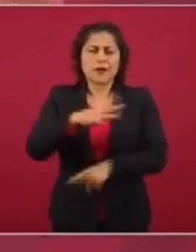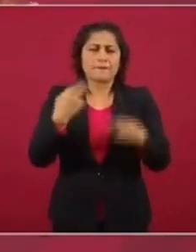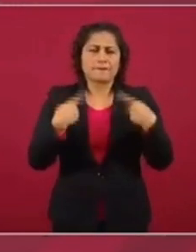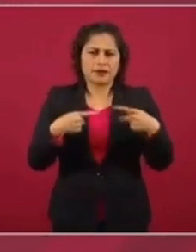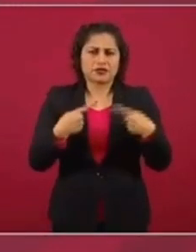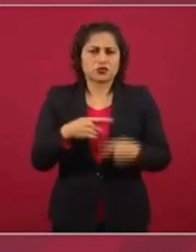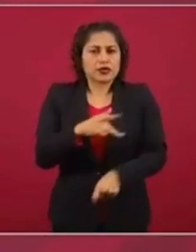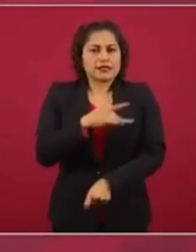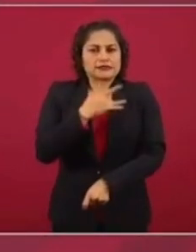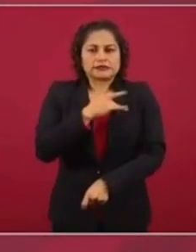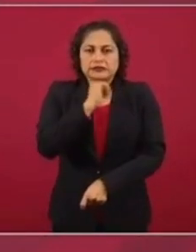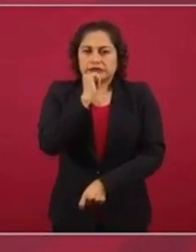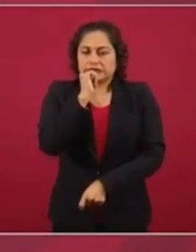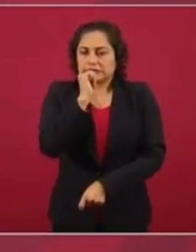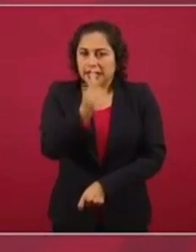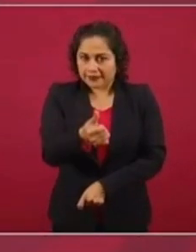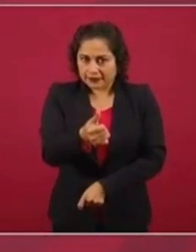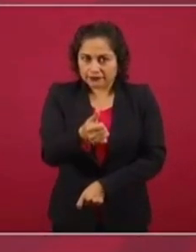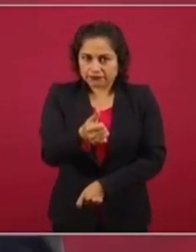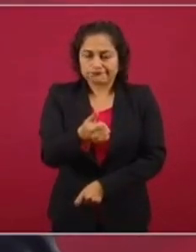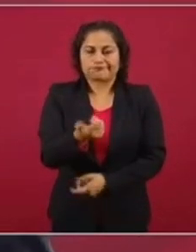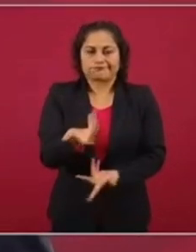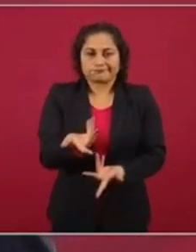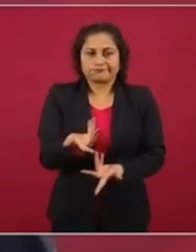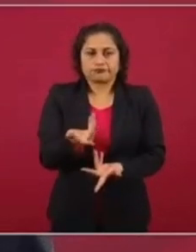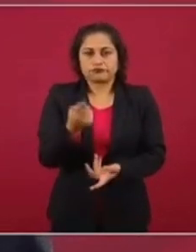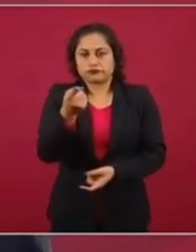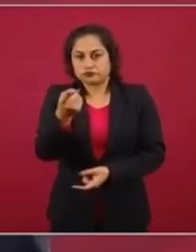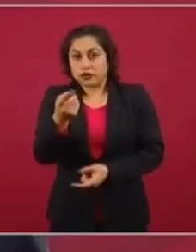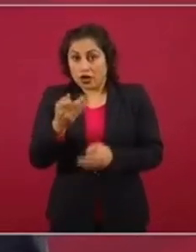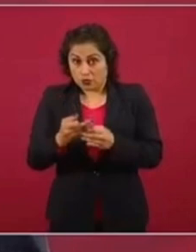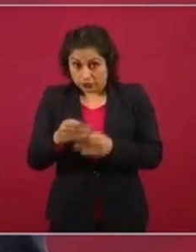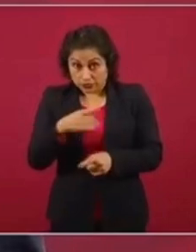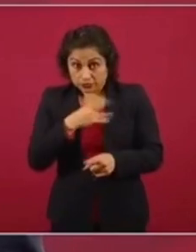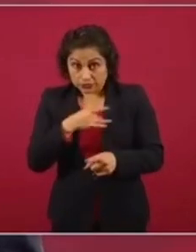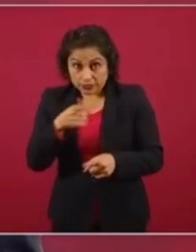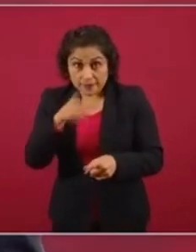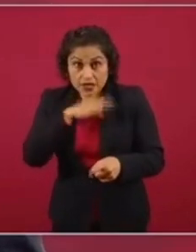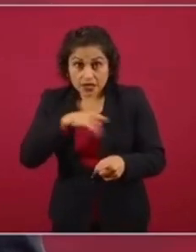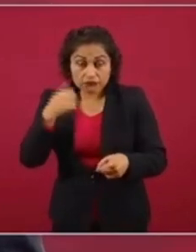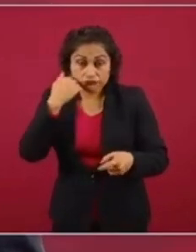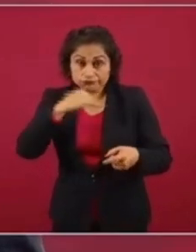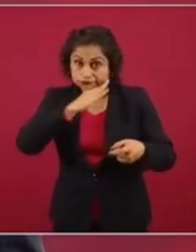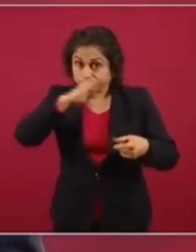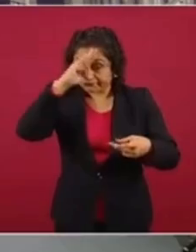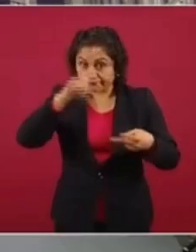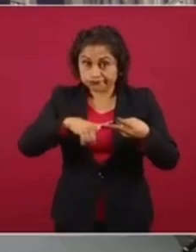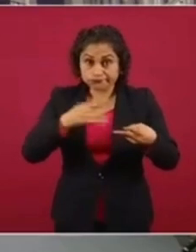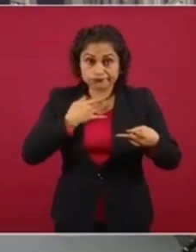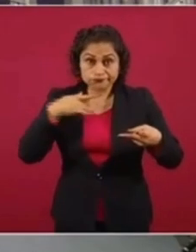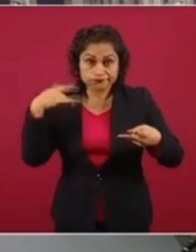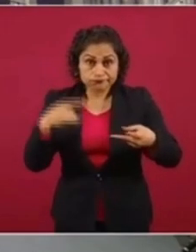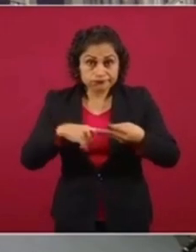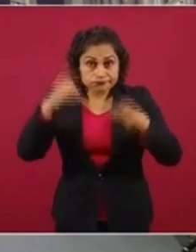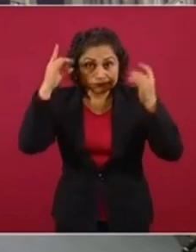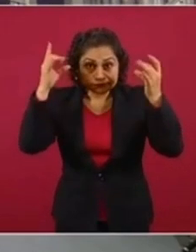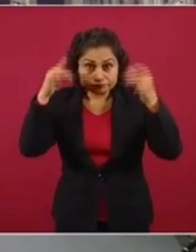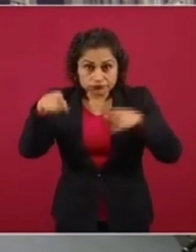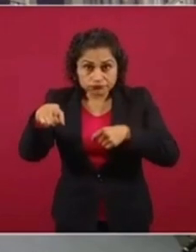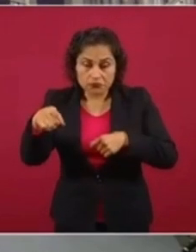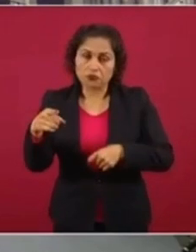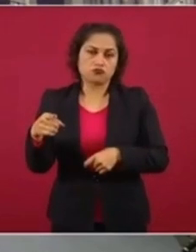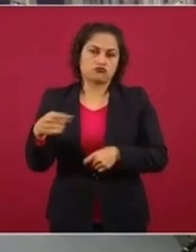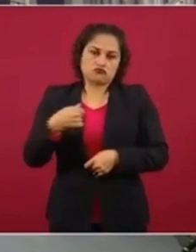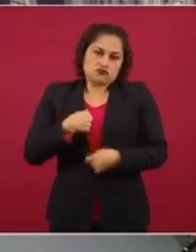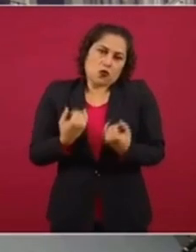asintomáticas, personas sin síntomas, usted tiene síntomas ahorita, fiebre, tos, dolor de garganta, dolor de cabeza, yo tampoco. Lo